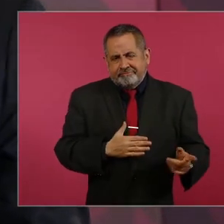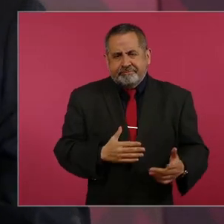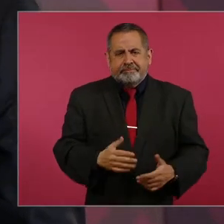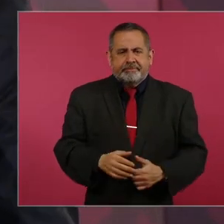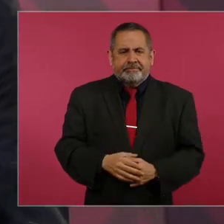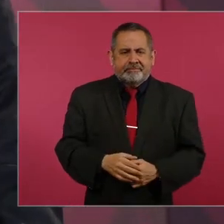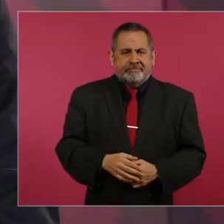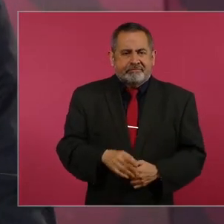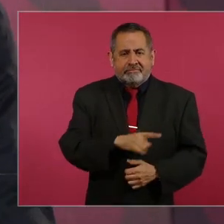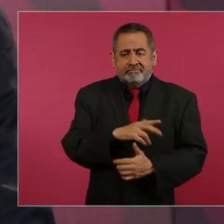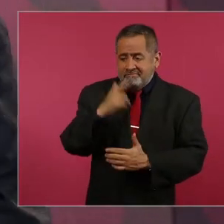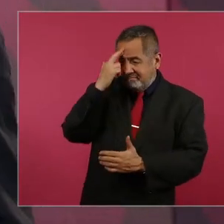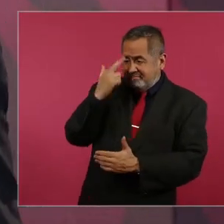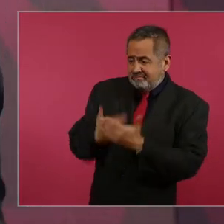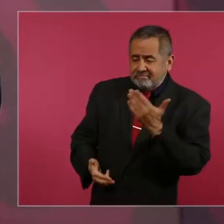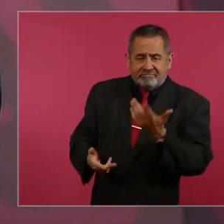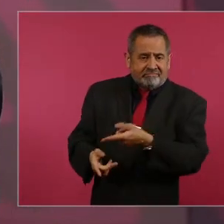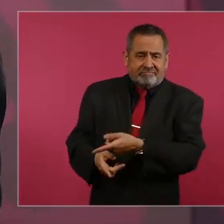violatoria,